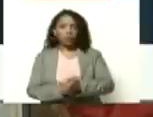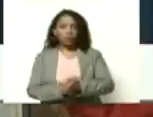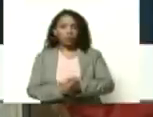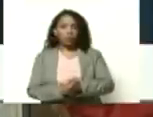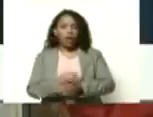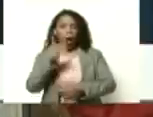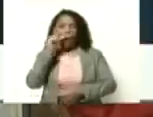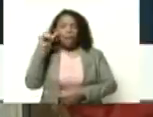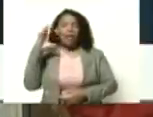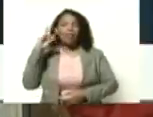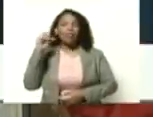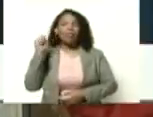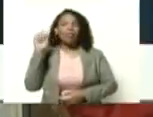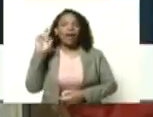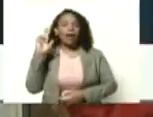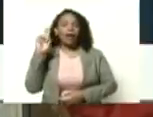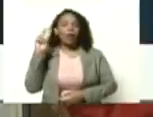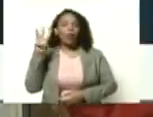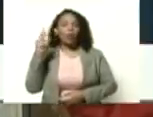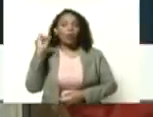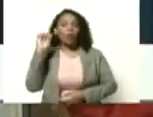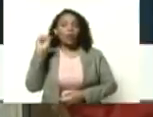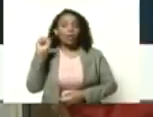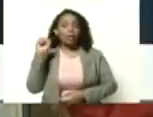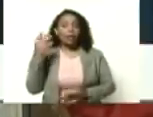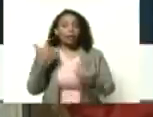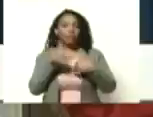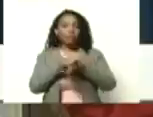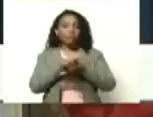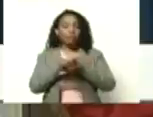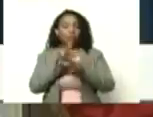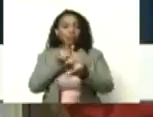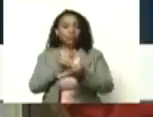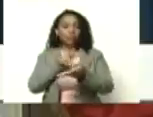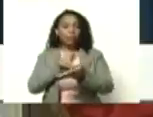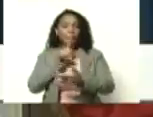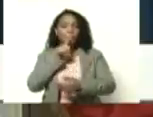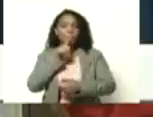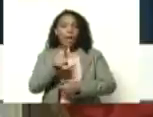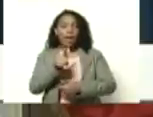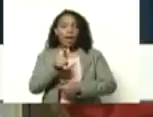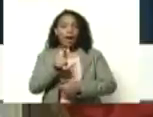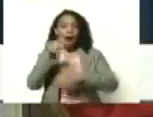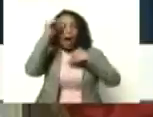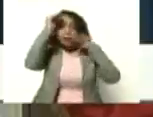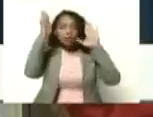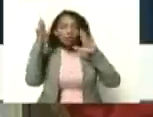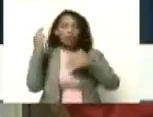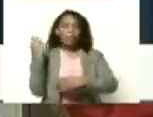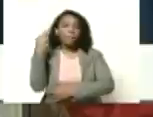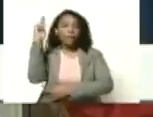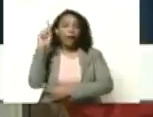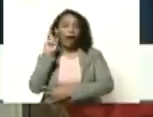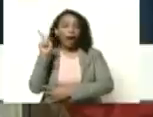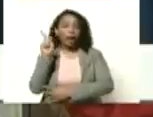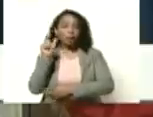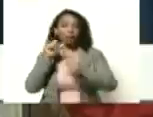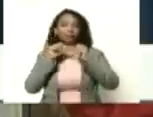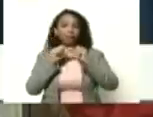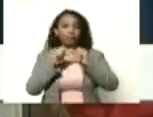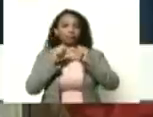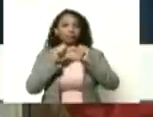zambrano involucra malas atenciones de pareja él decía que era constante